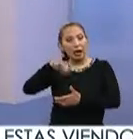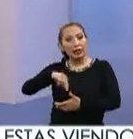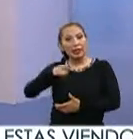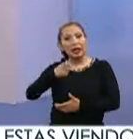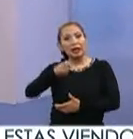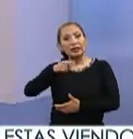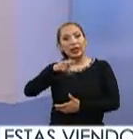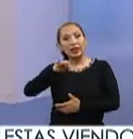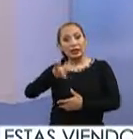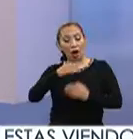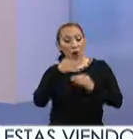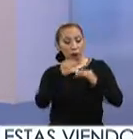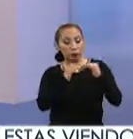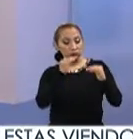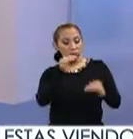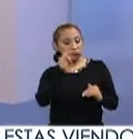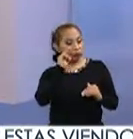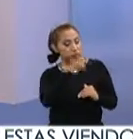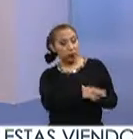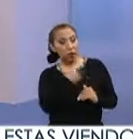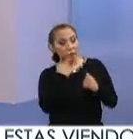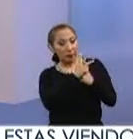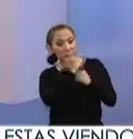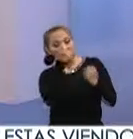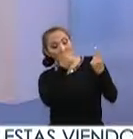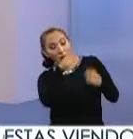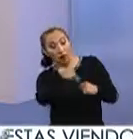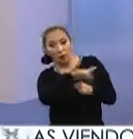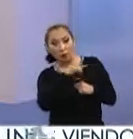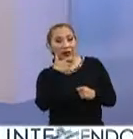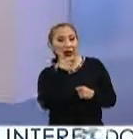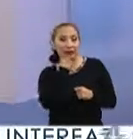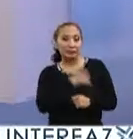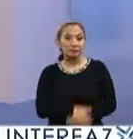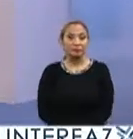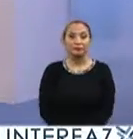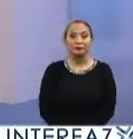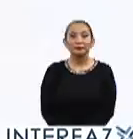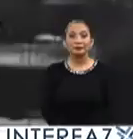dejando incluso muy atrás los indicadores de países como Inglaterra.